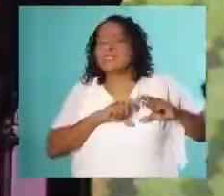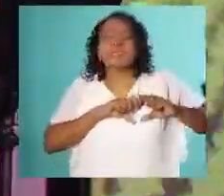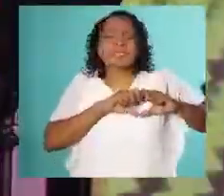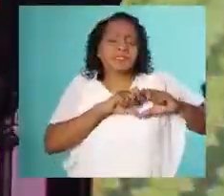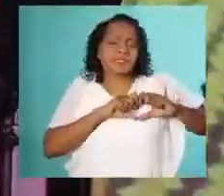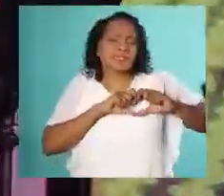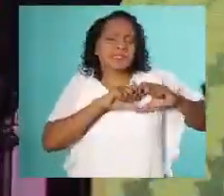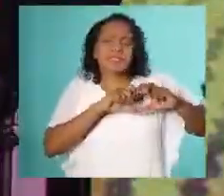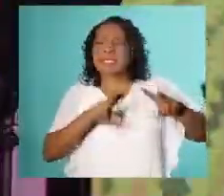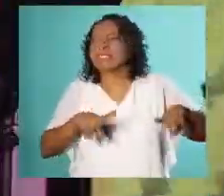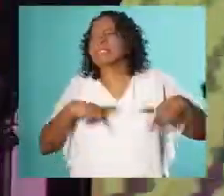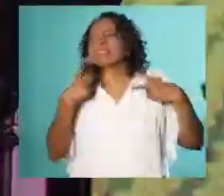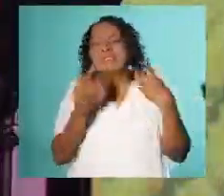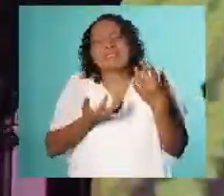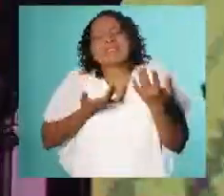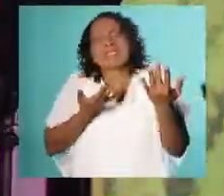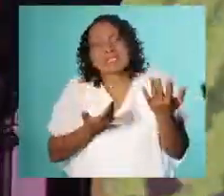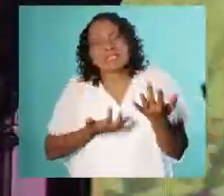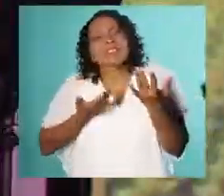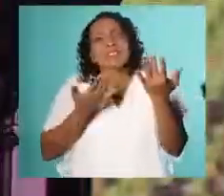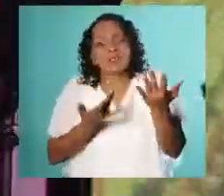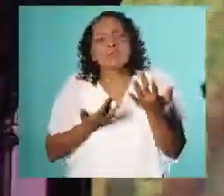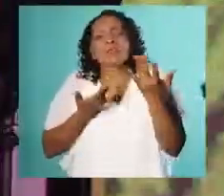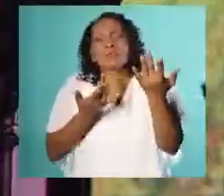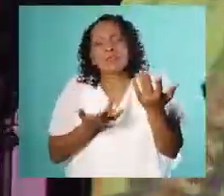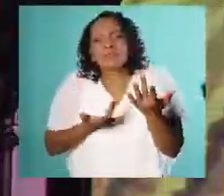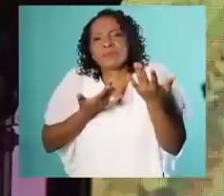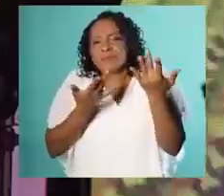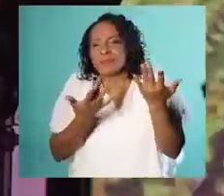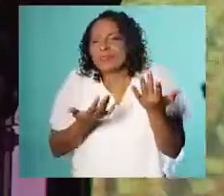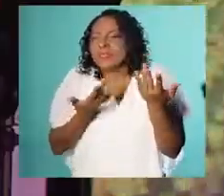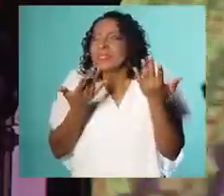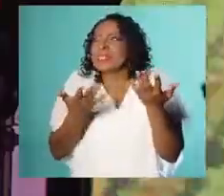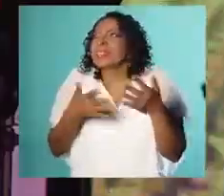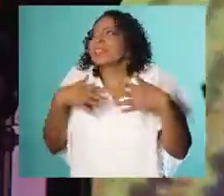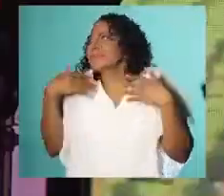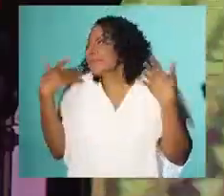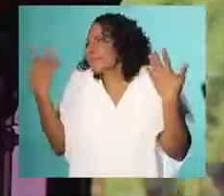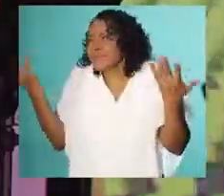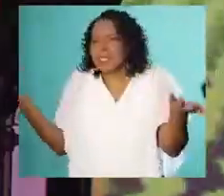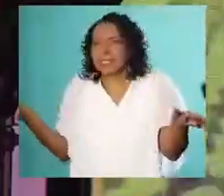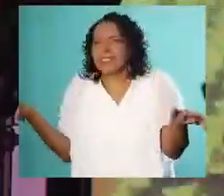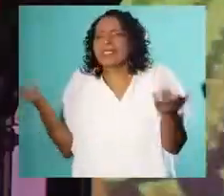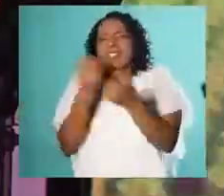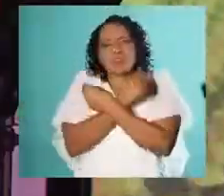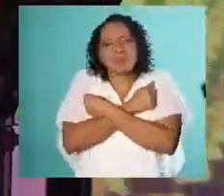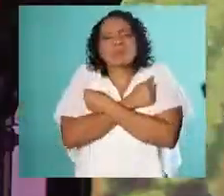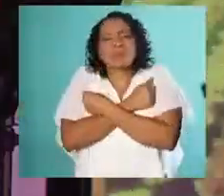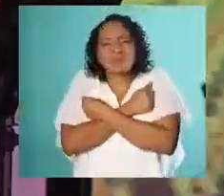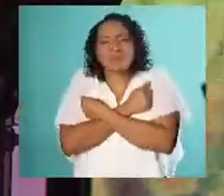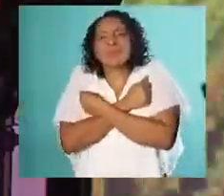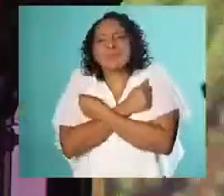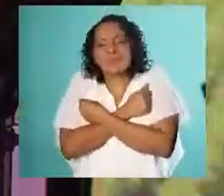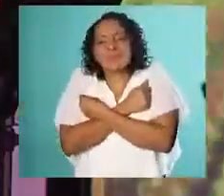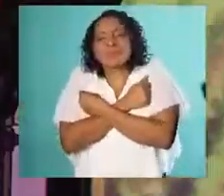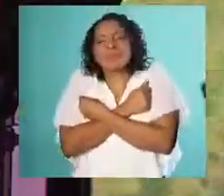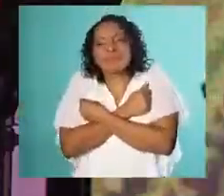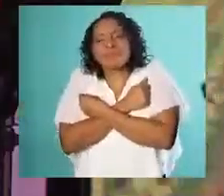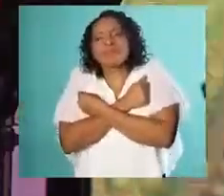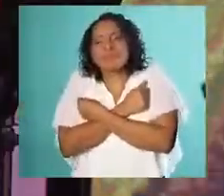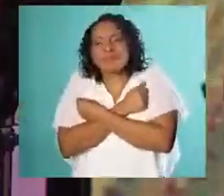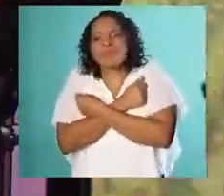corazón que vive en la esperanza de que me va a querer.